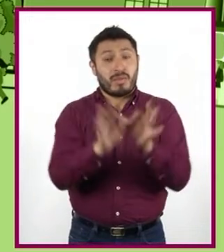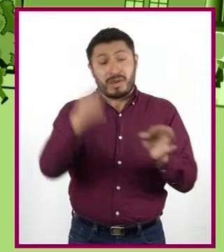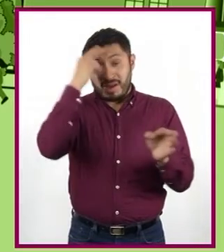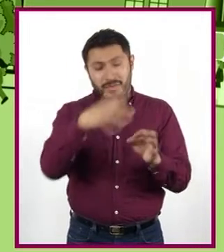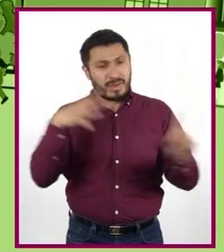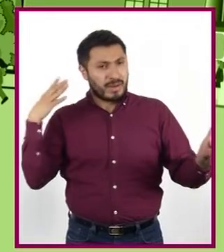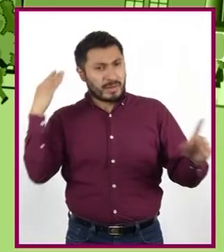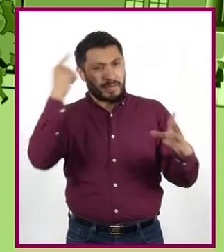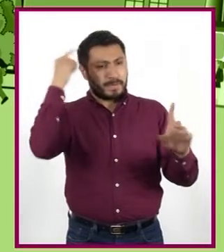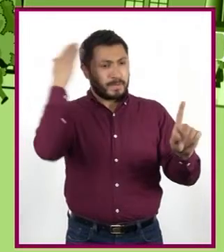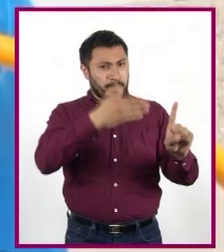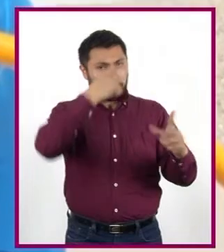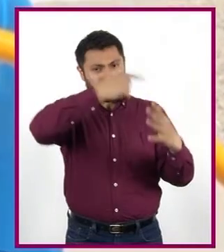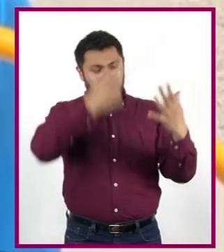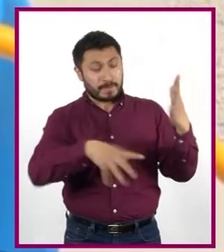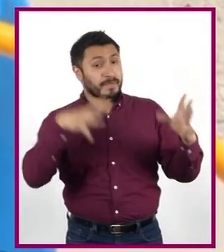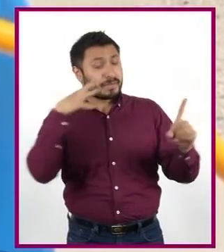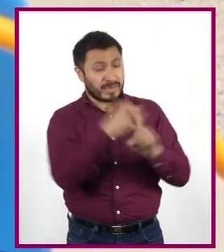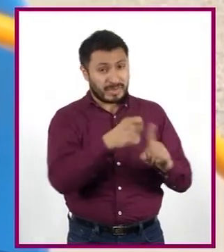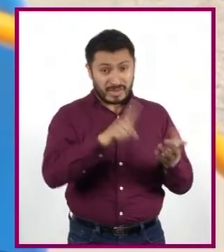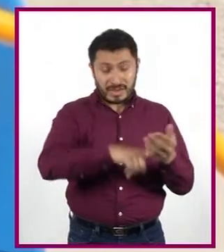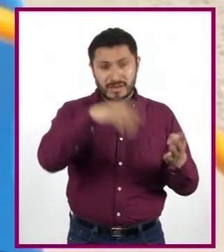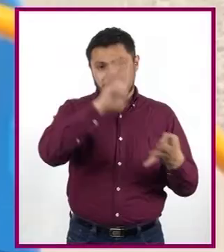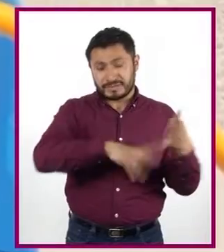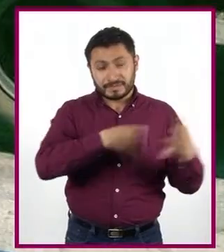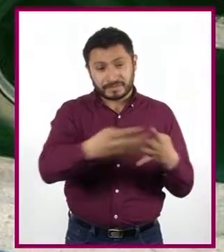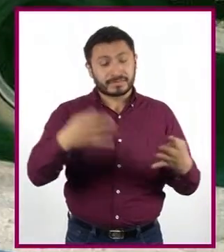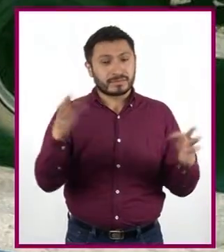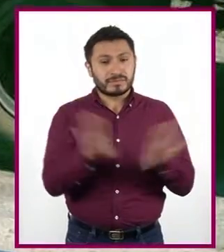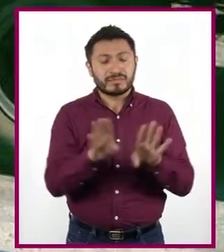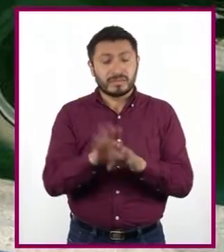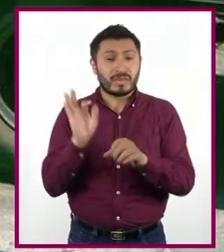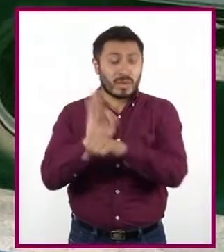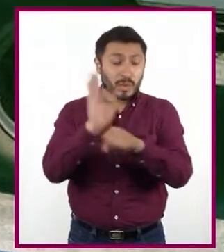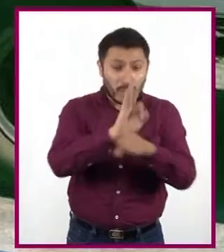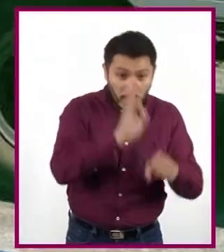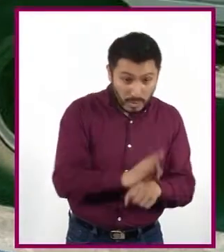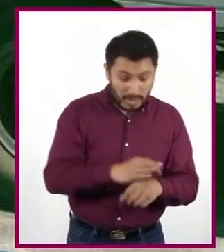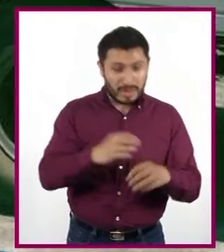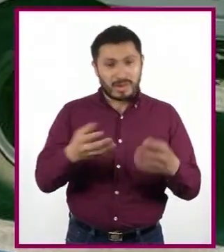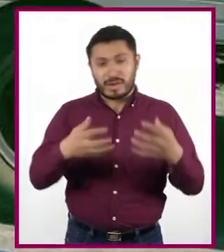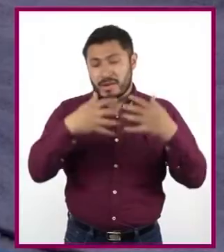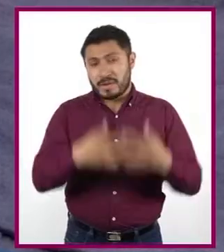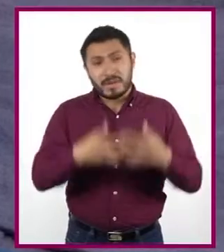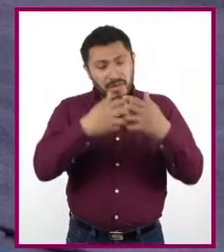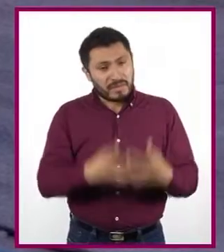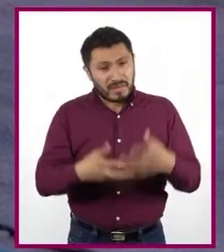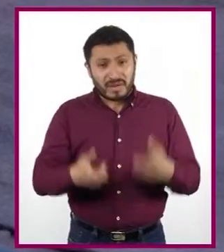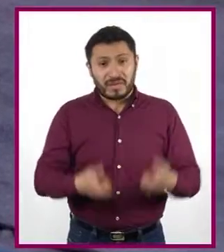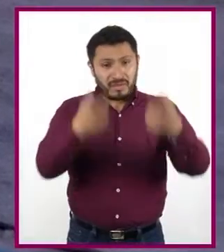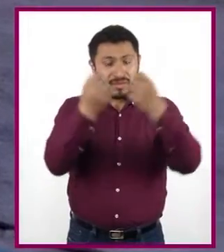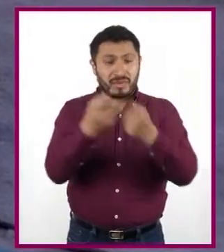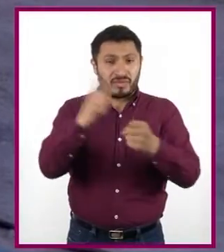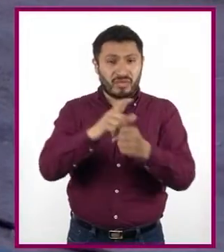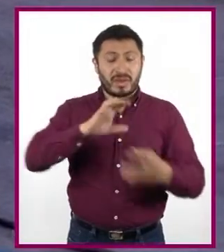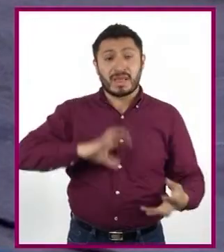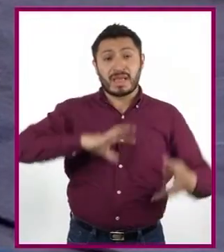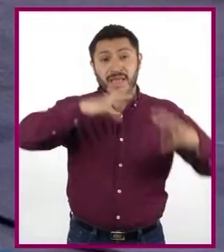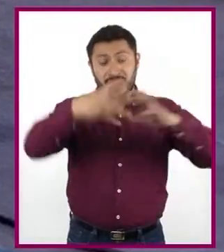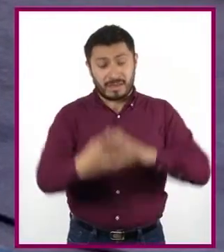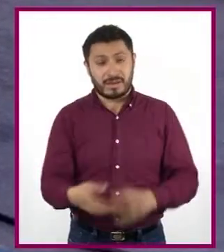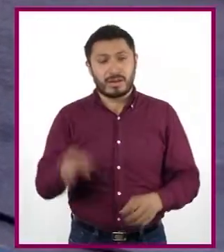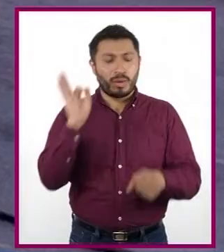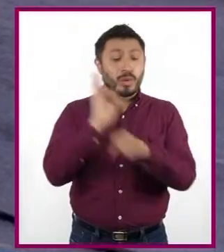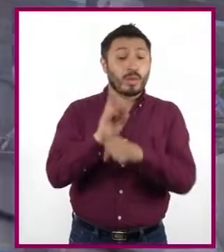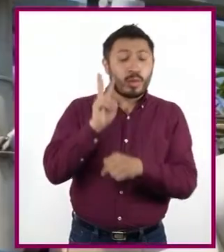los objetivos de la agenda, como dar mantenimiento y verificar el funcionamiento de la infraestructura económica, social y ecológica,